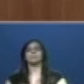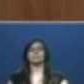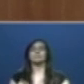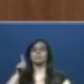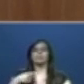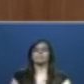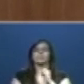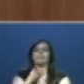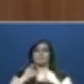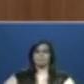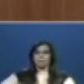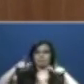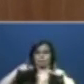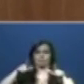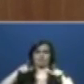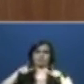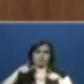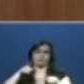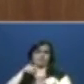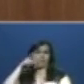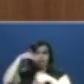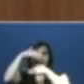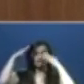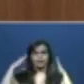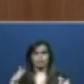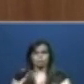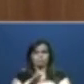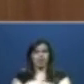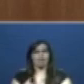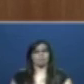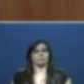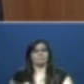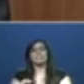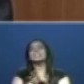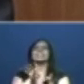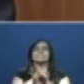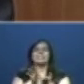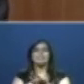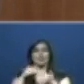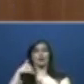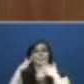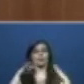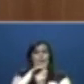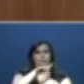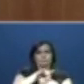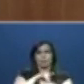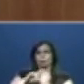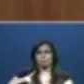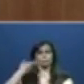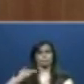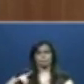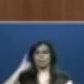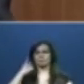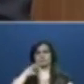plataforma informática de atención que facilitará la integración de servicios sanitarios y sociales con especial relevancia en el medio